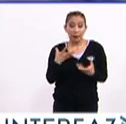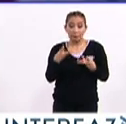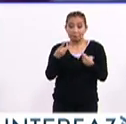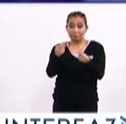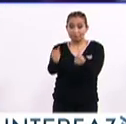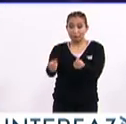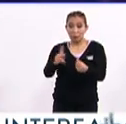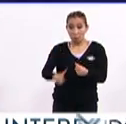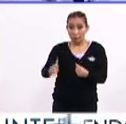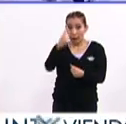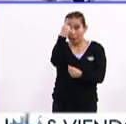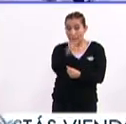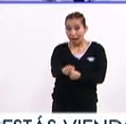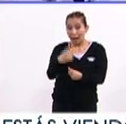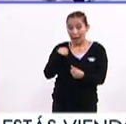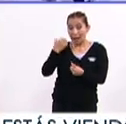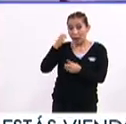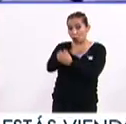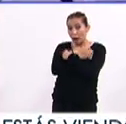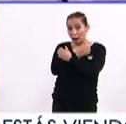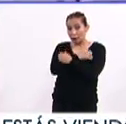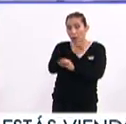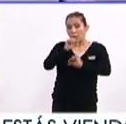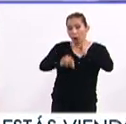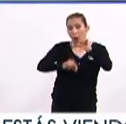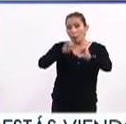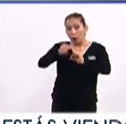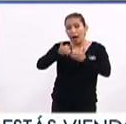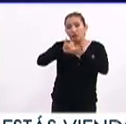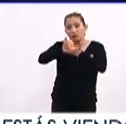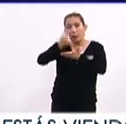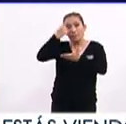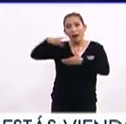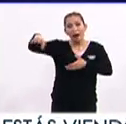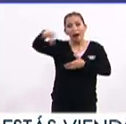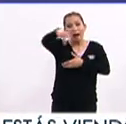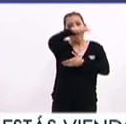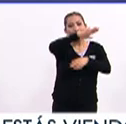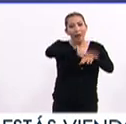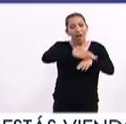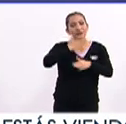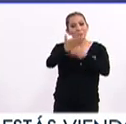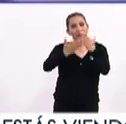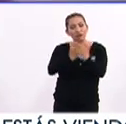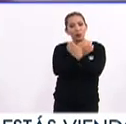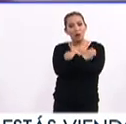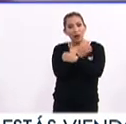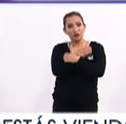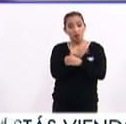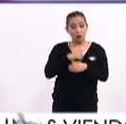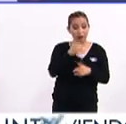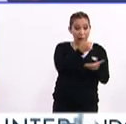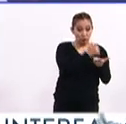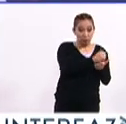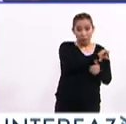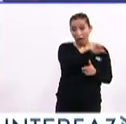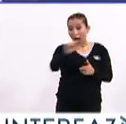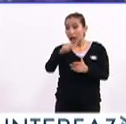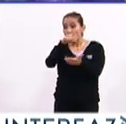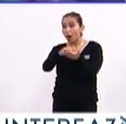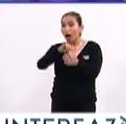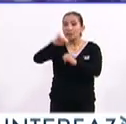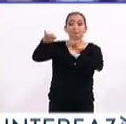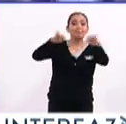inversión pública en educación ha permitido progresivamente expandir los servicios educativos desde los grandes centros urbanos a las